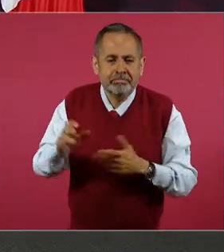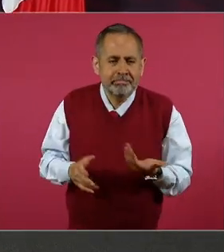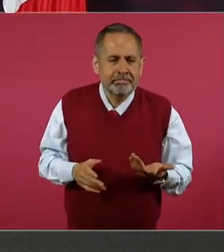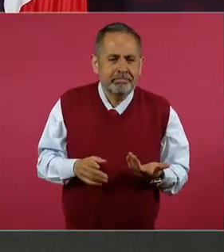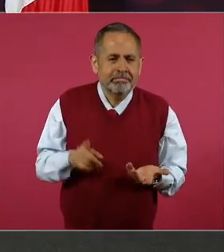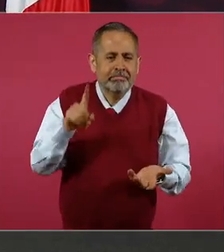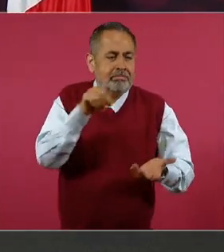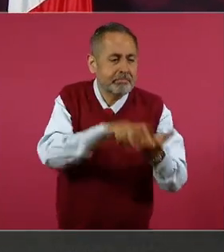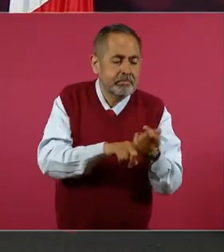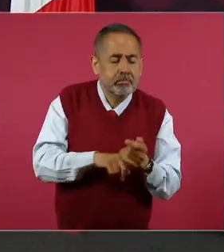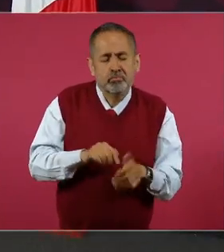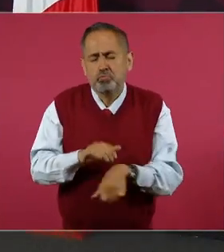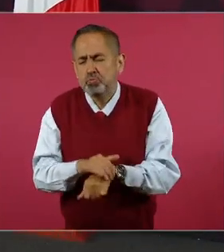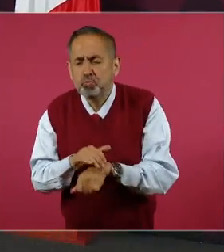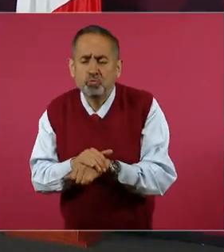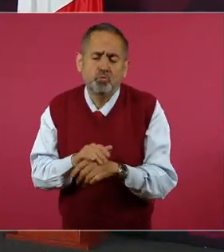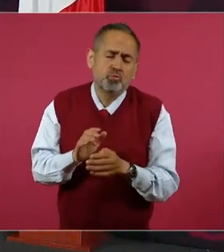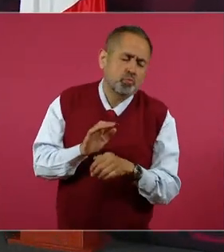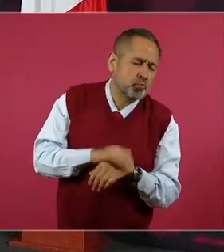disfrazados de periodista